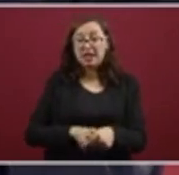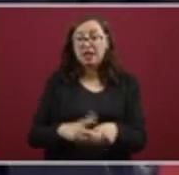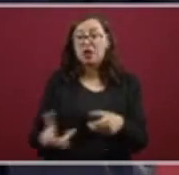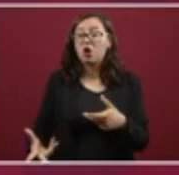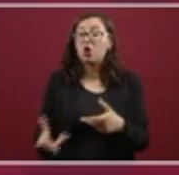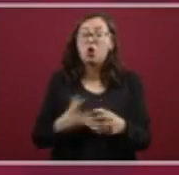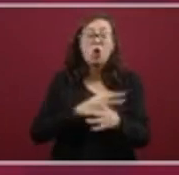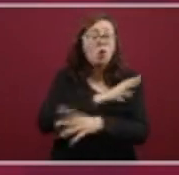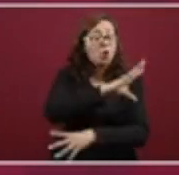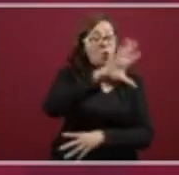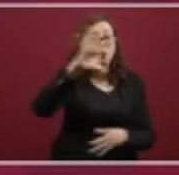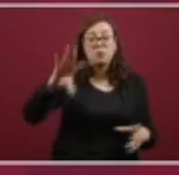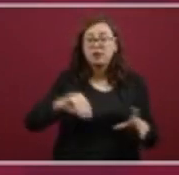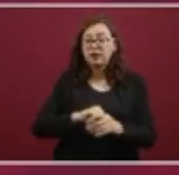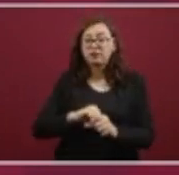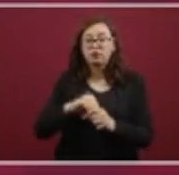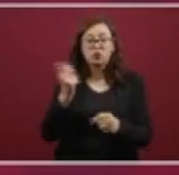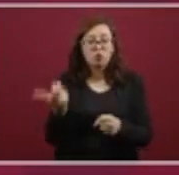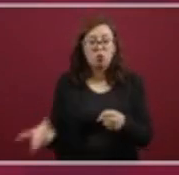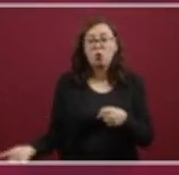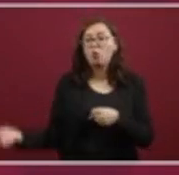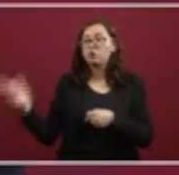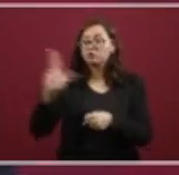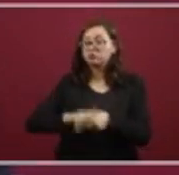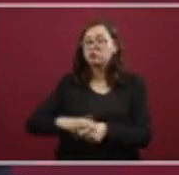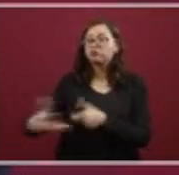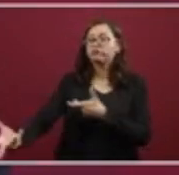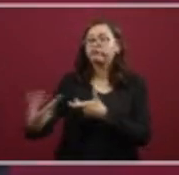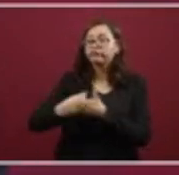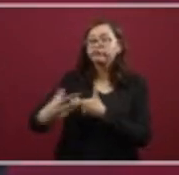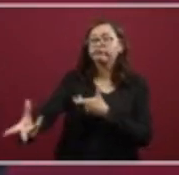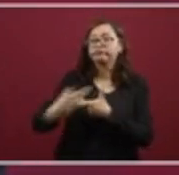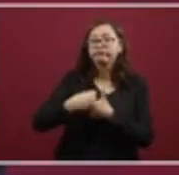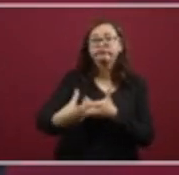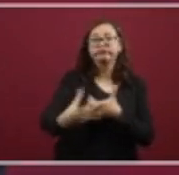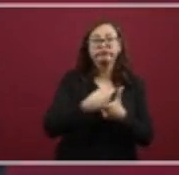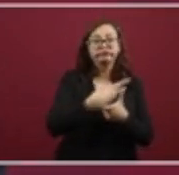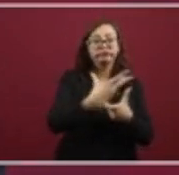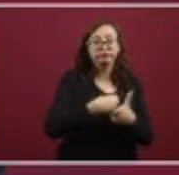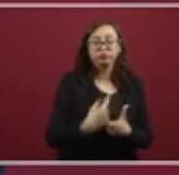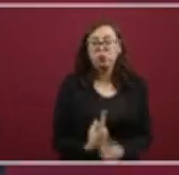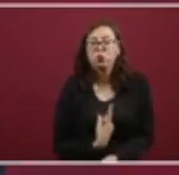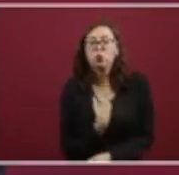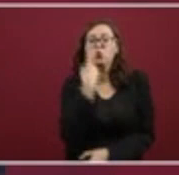Integrar todo, todo el sistema de salud.